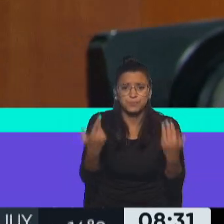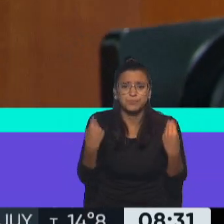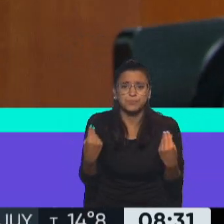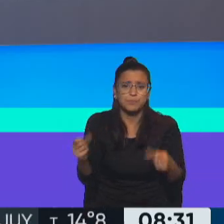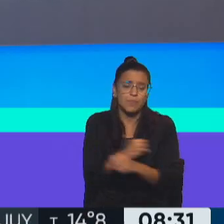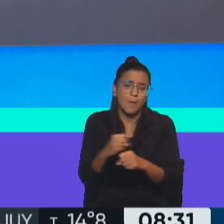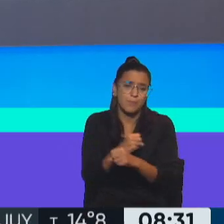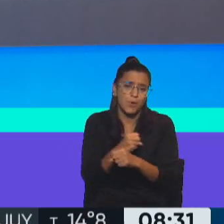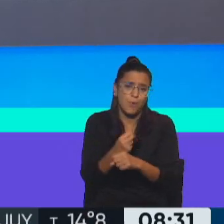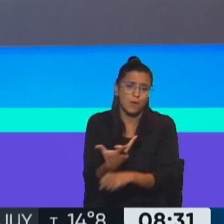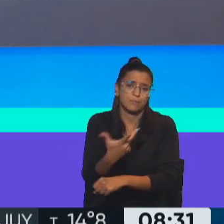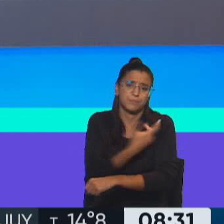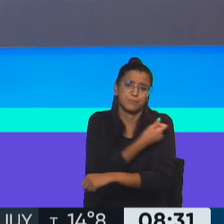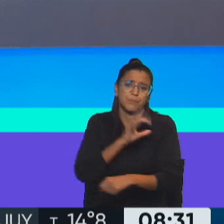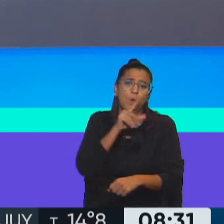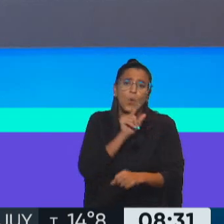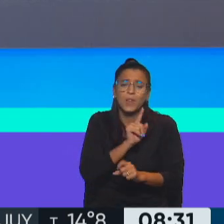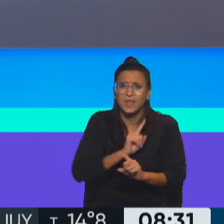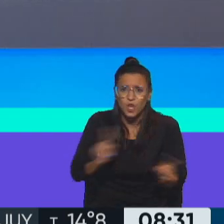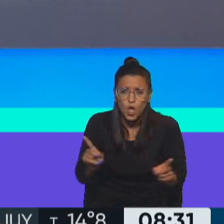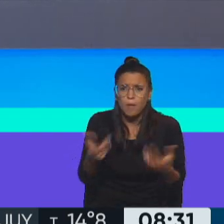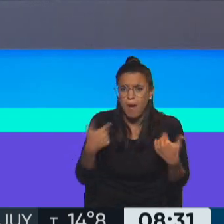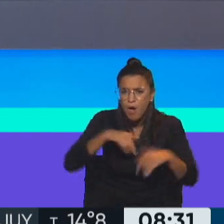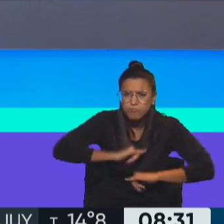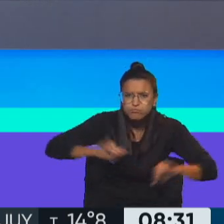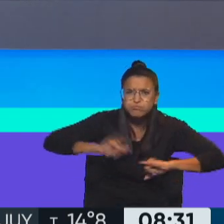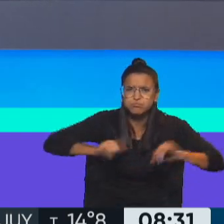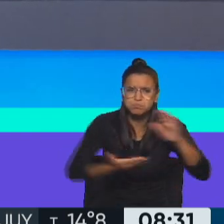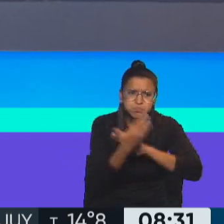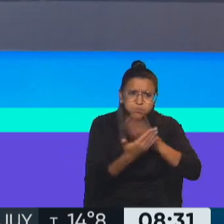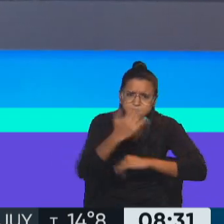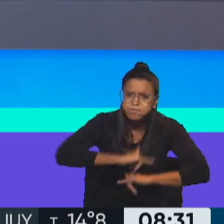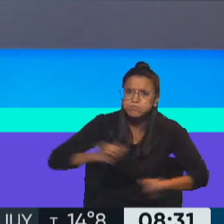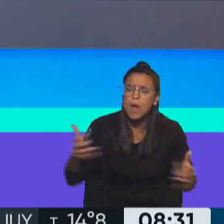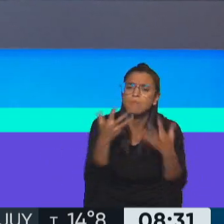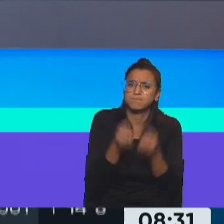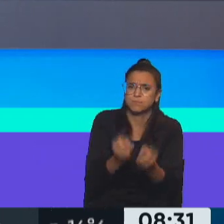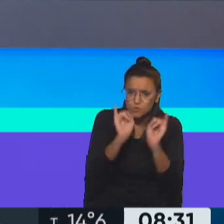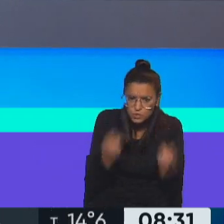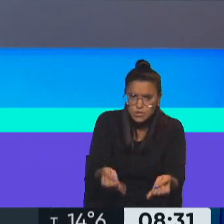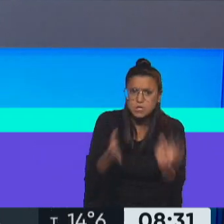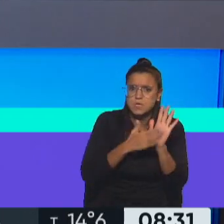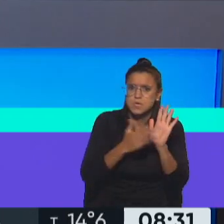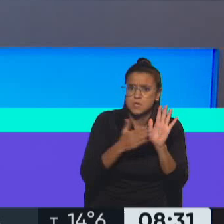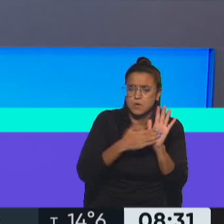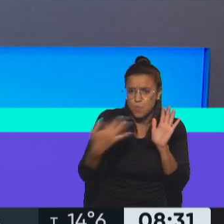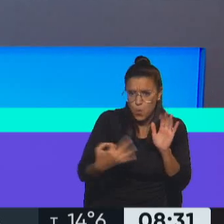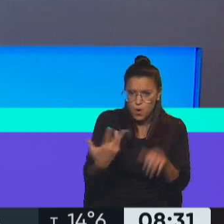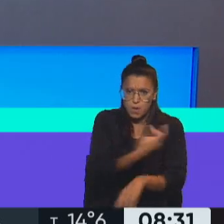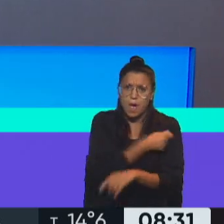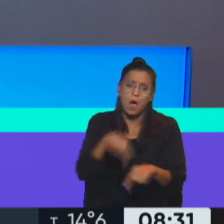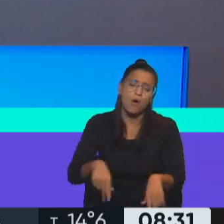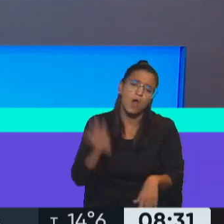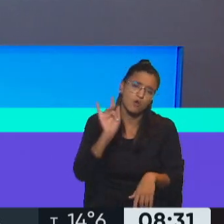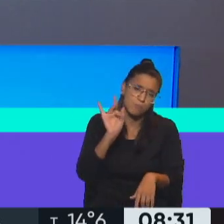no aprobar Sputnik, más ahora que hay muchos datos, muchas publicaciones que respaldan que es una buena olvídate, vacuna. ahora no. Y ahora está No, y complicado. ahora